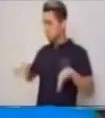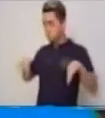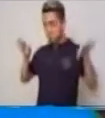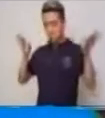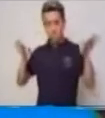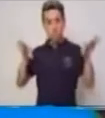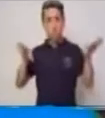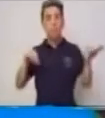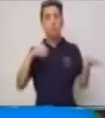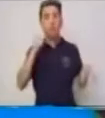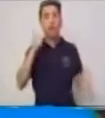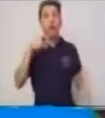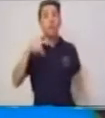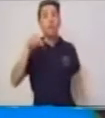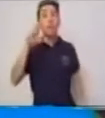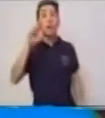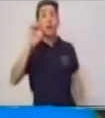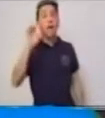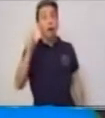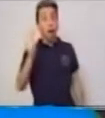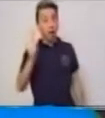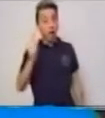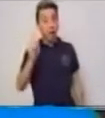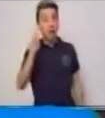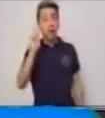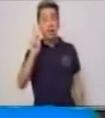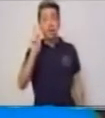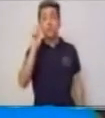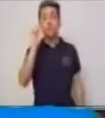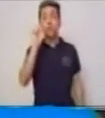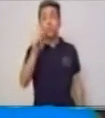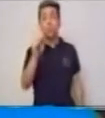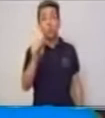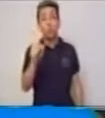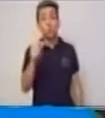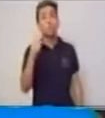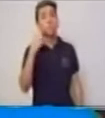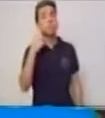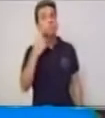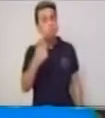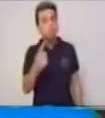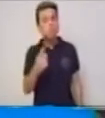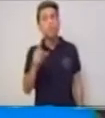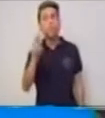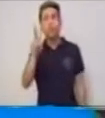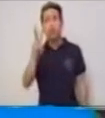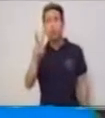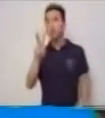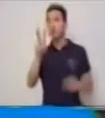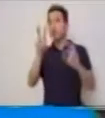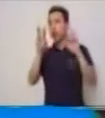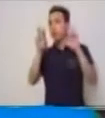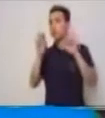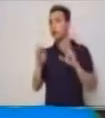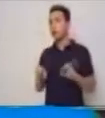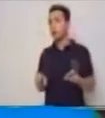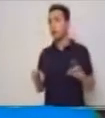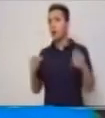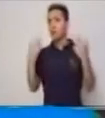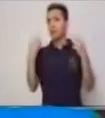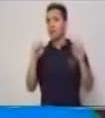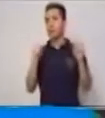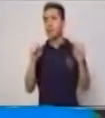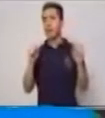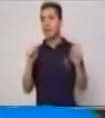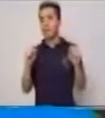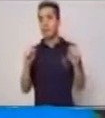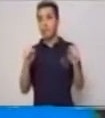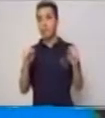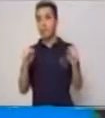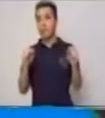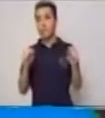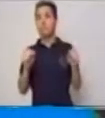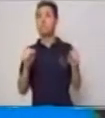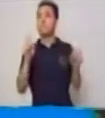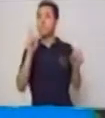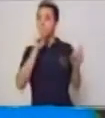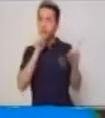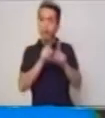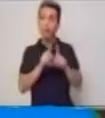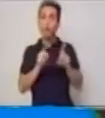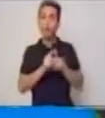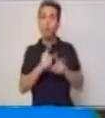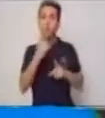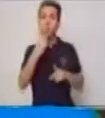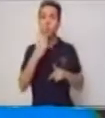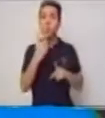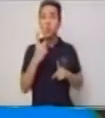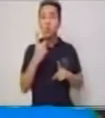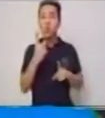Andrea y tú. Ya estamos escuchando que hay dos personas que están realizando la acción y hay una sola